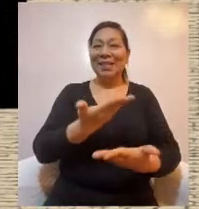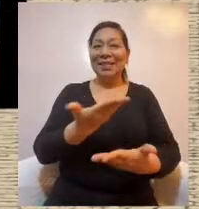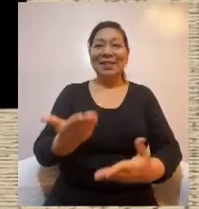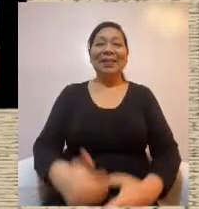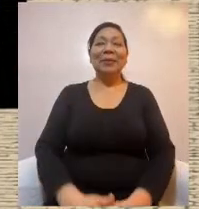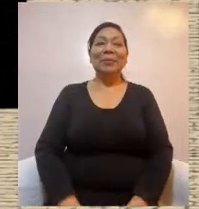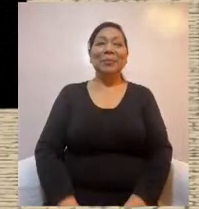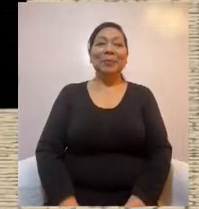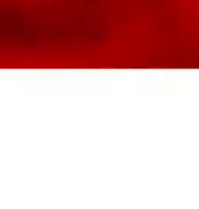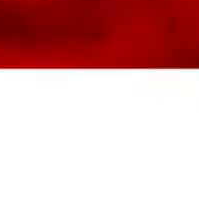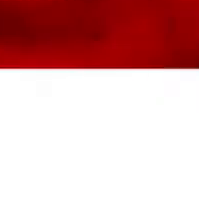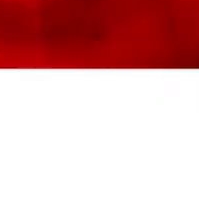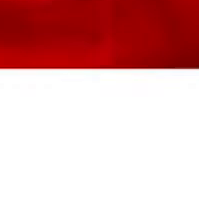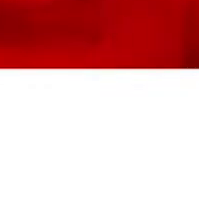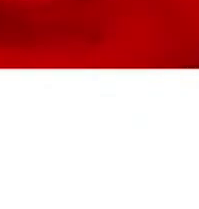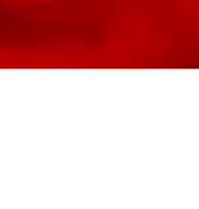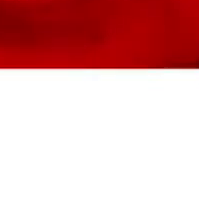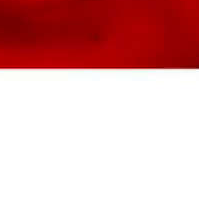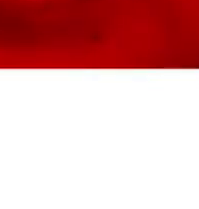Muchas gracias.